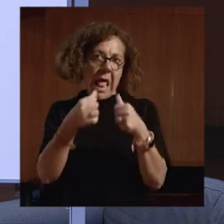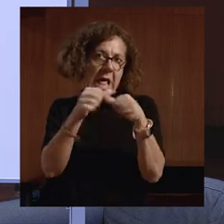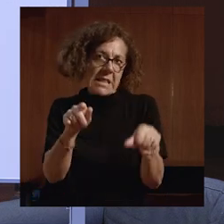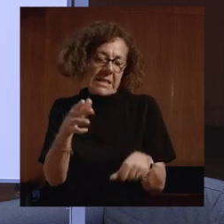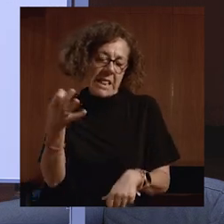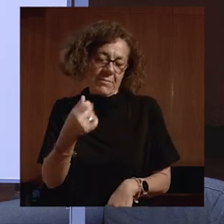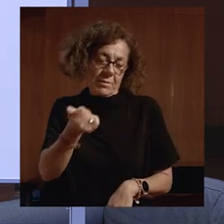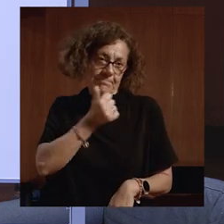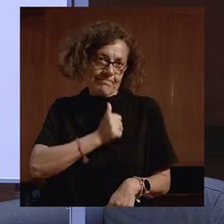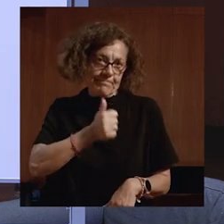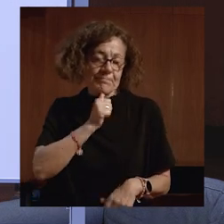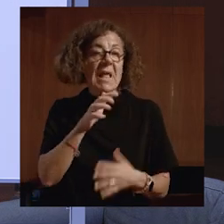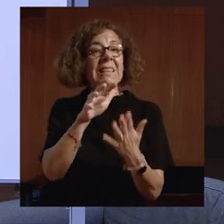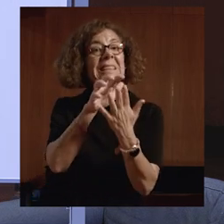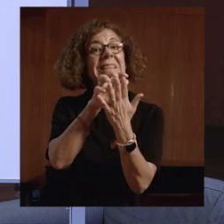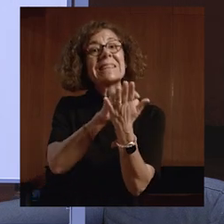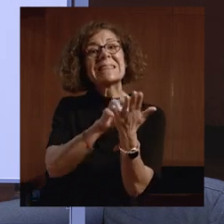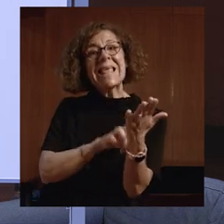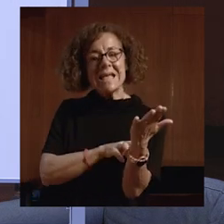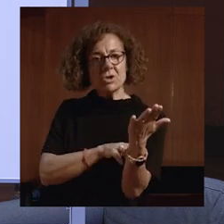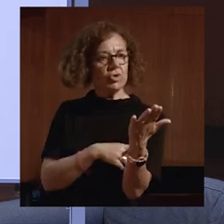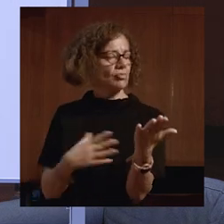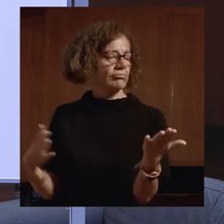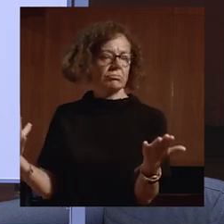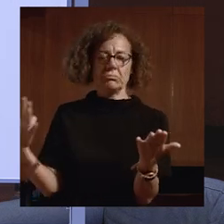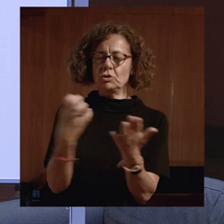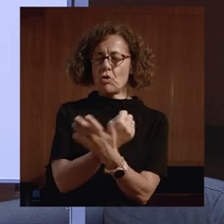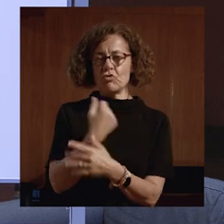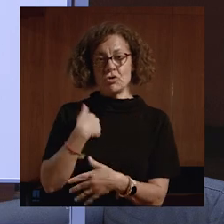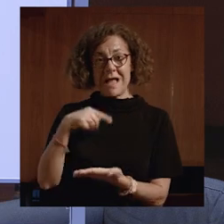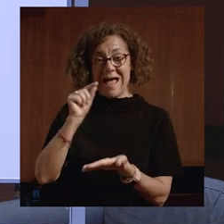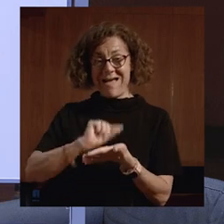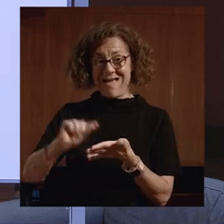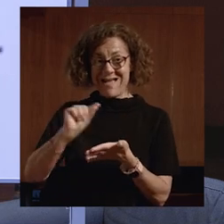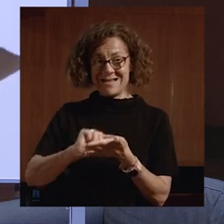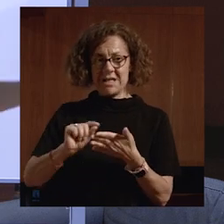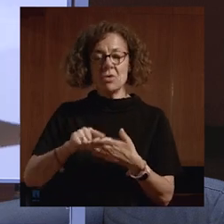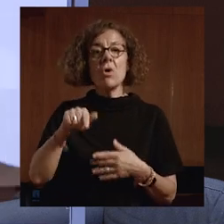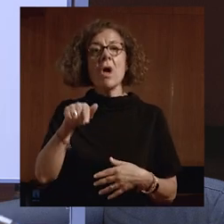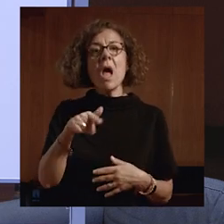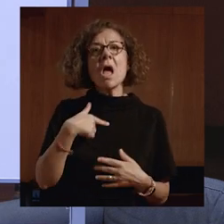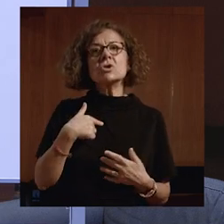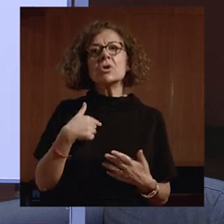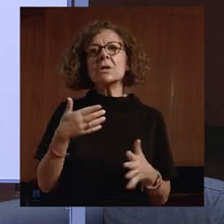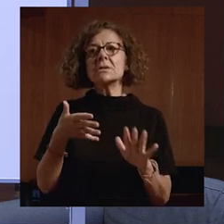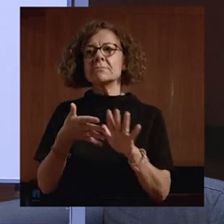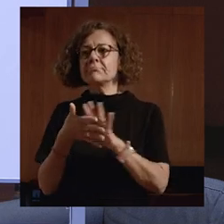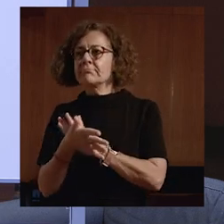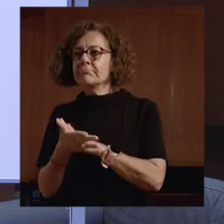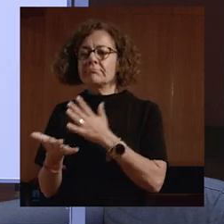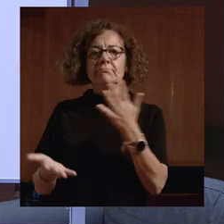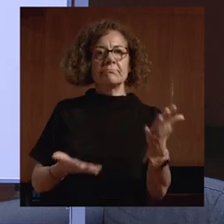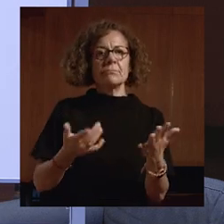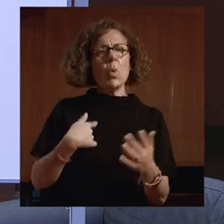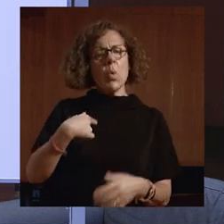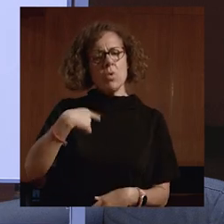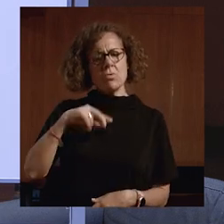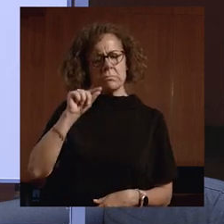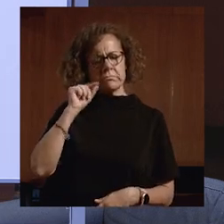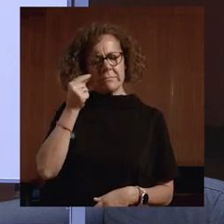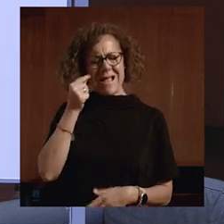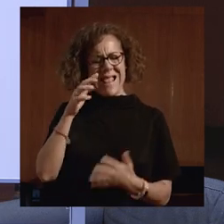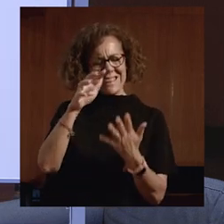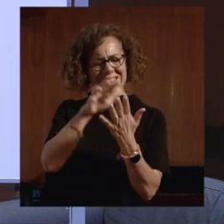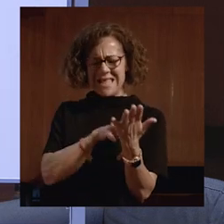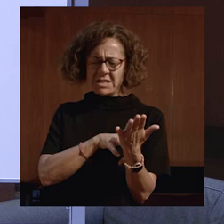conformar, el texto lo es todo, lo escrito. Pero es verdad que, sobre todo, cuestiones historicistas y tal, uno se da cuenta que el texto